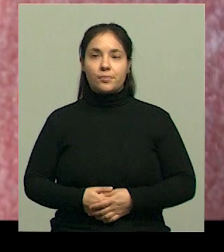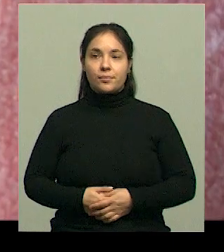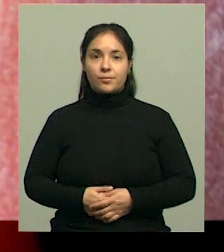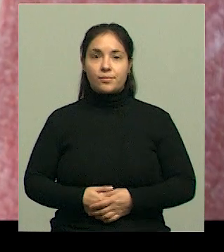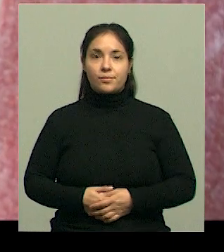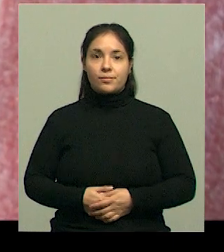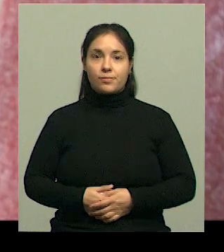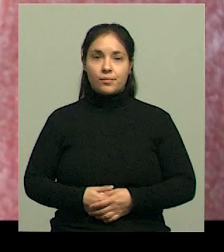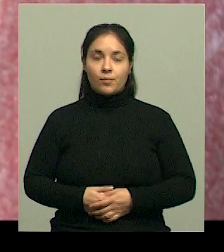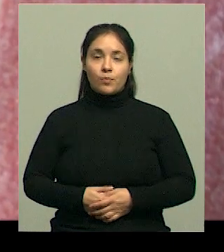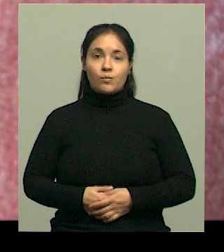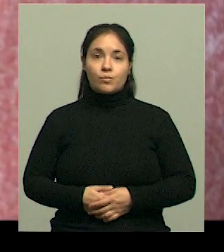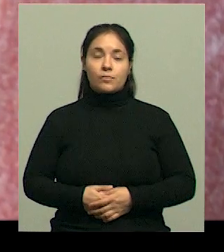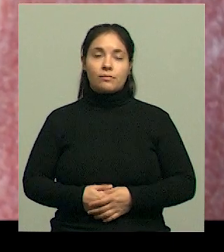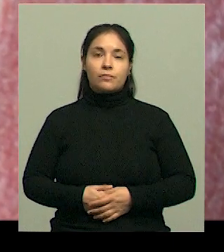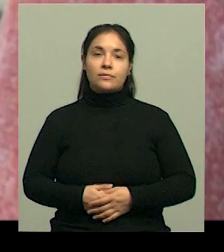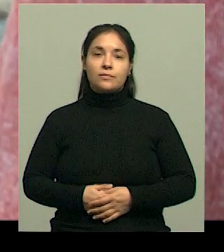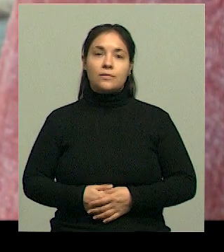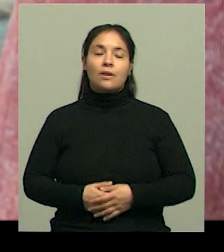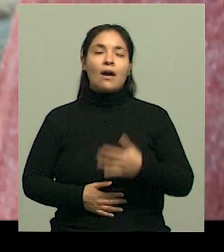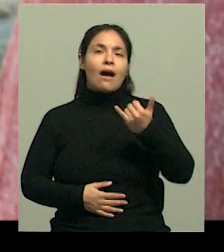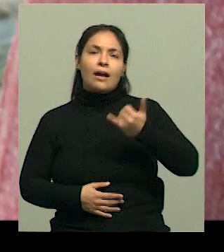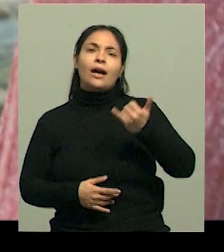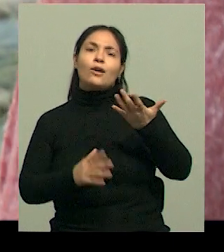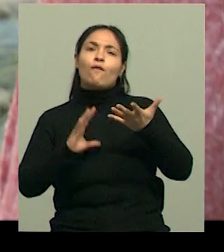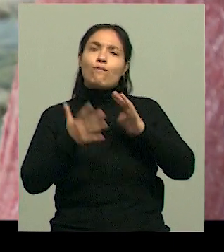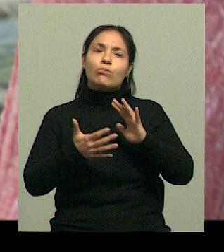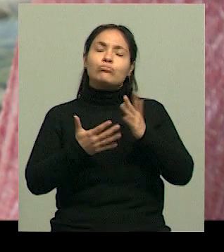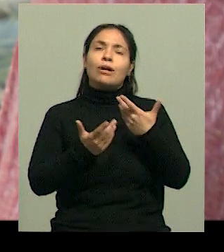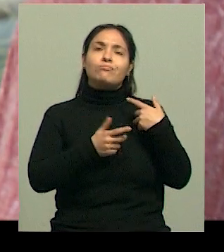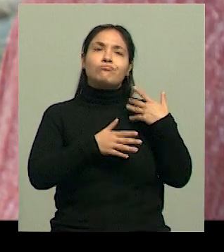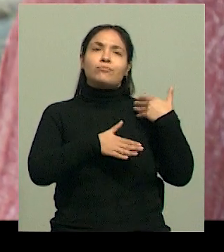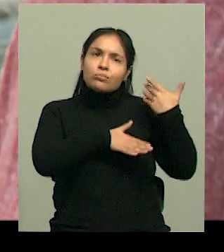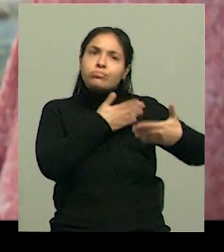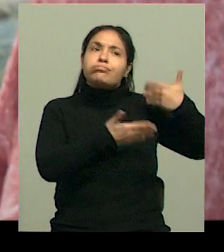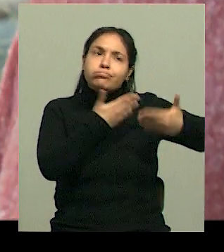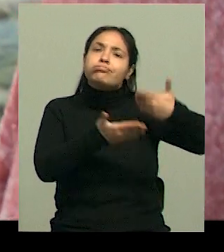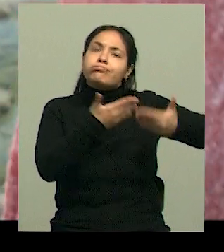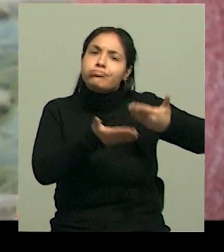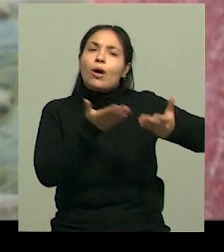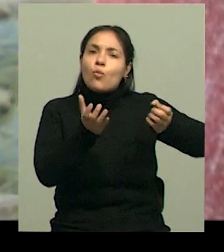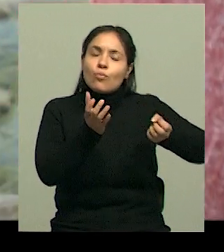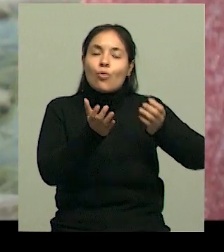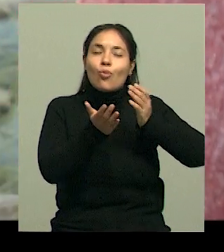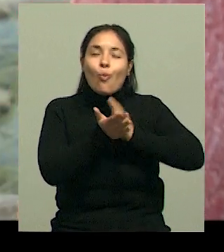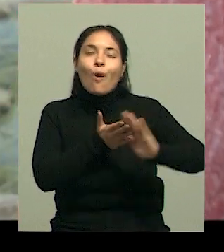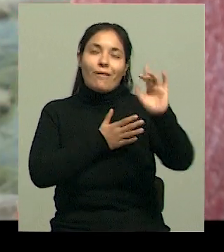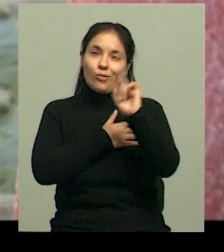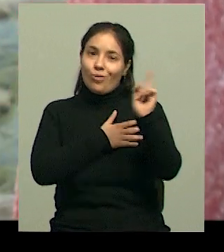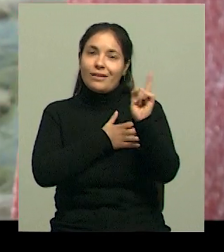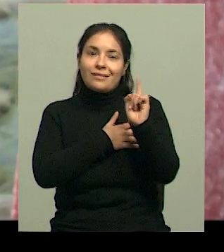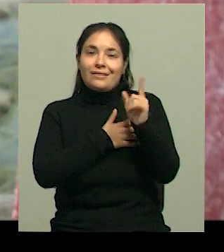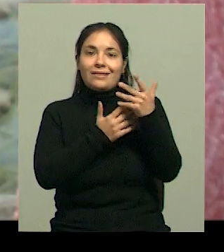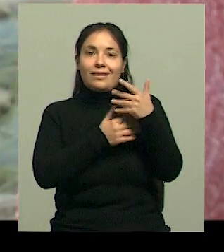Hay una corriente, vamos a decir así, renovadora, aunque en realidad no es nueva, ya viene